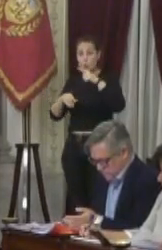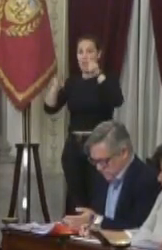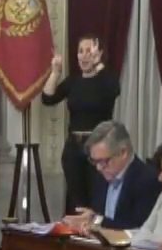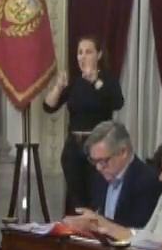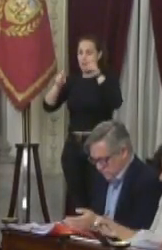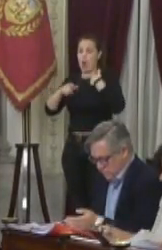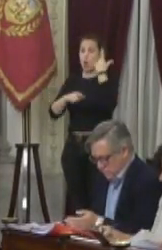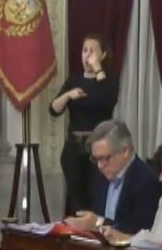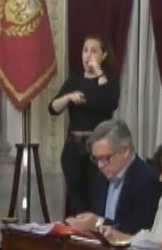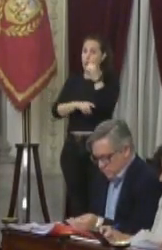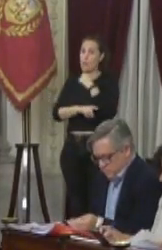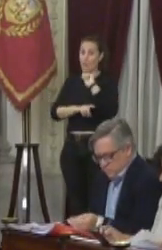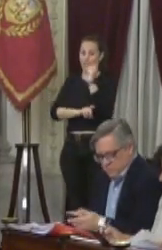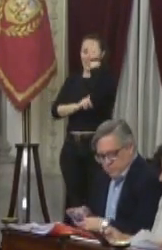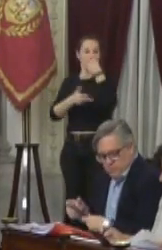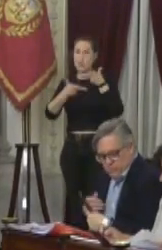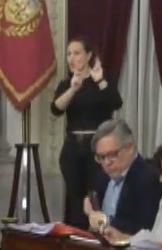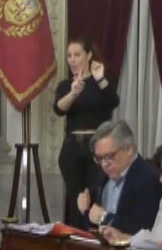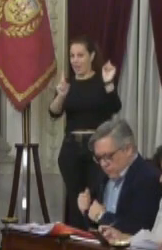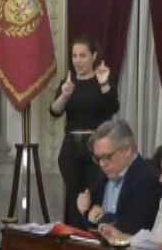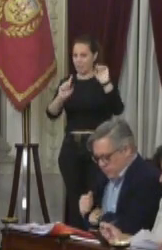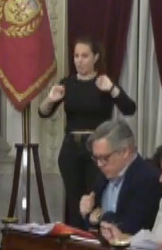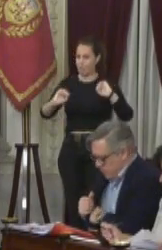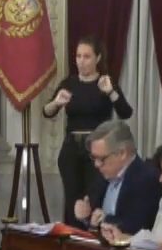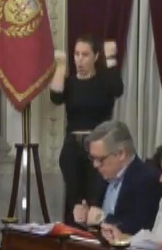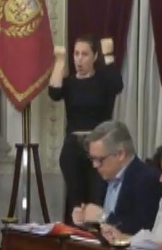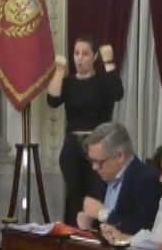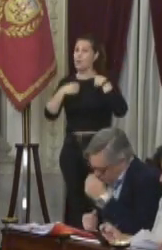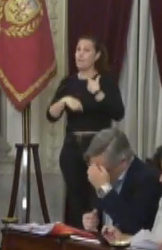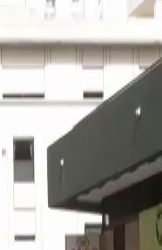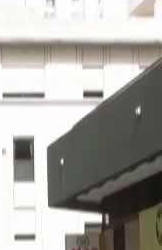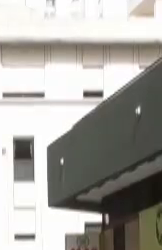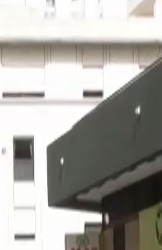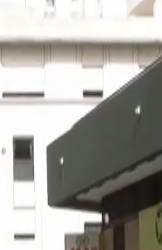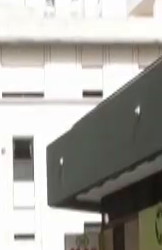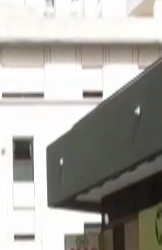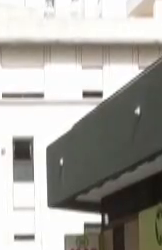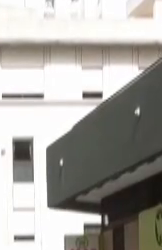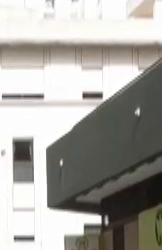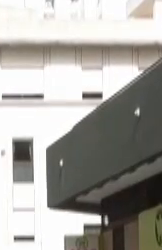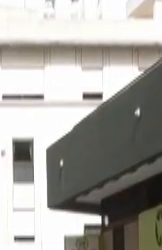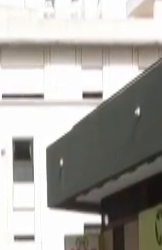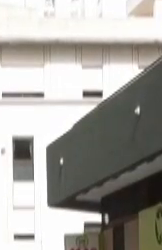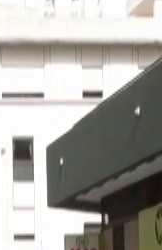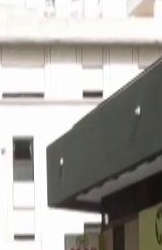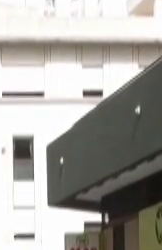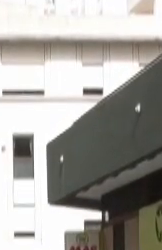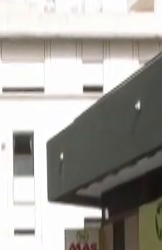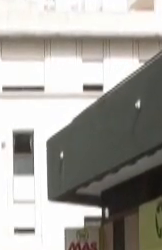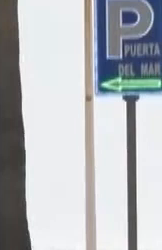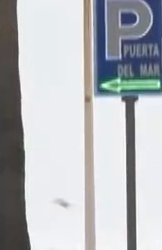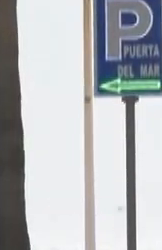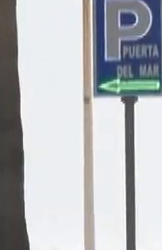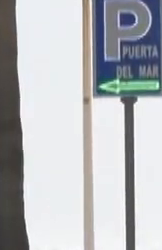pleno ordinario del Ayuntamiento de Cádiz ha servido, sin que sirva de precedentes, para dar por finalizada una polémica, y es que el cambio de nomenclátor de varias calles